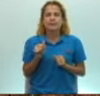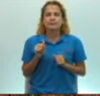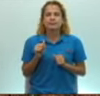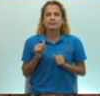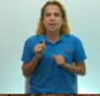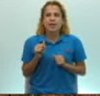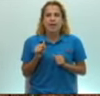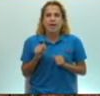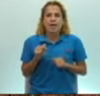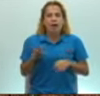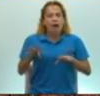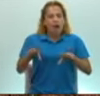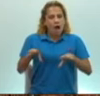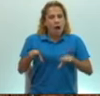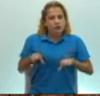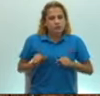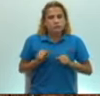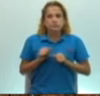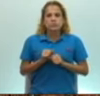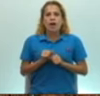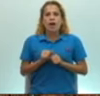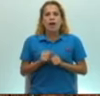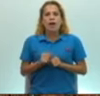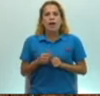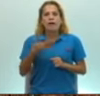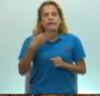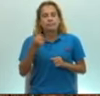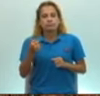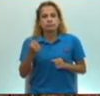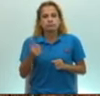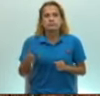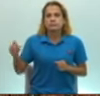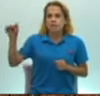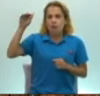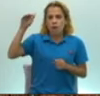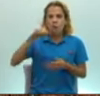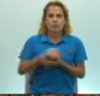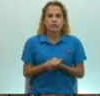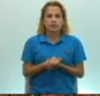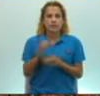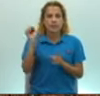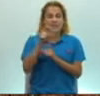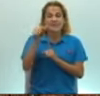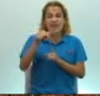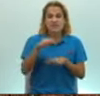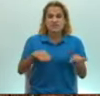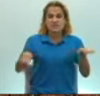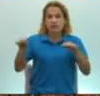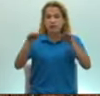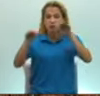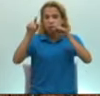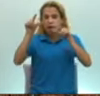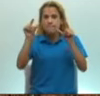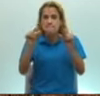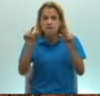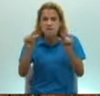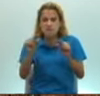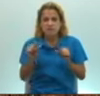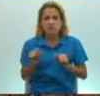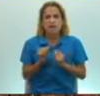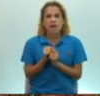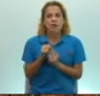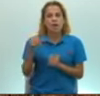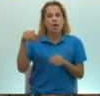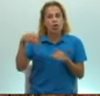César, sino que se va a adoptar bajo un principado. Él es uno de los senadores, el mayor senador de los senadores, y a partir de ahí, pues desde esas